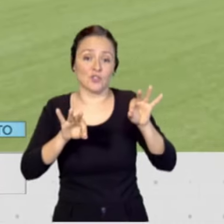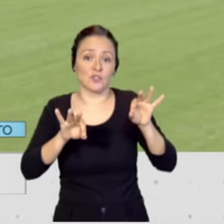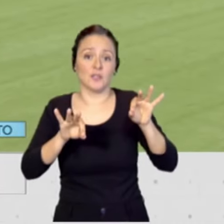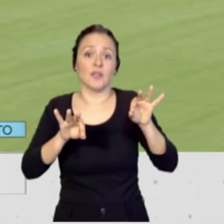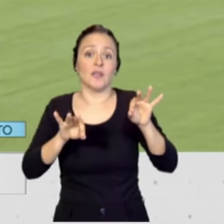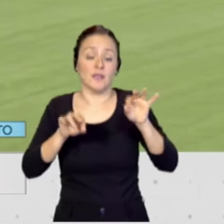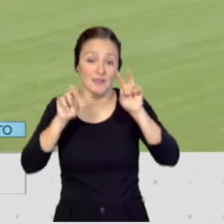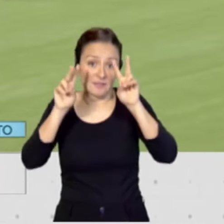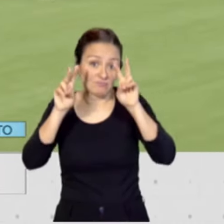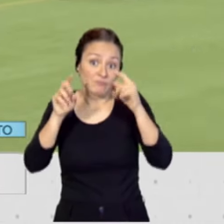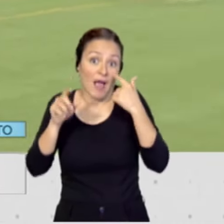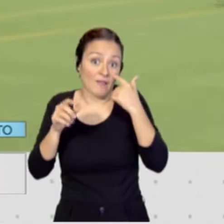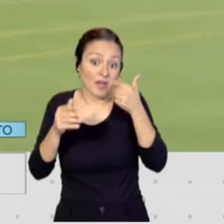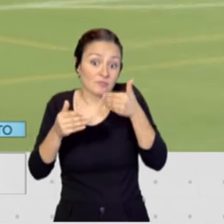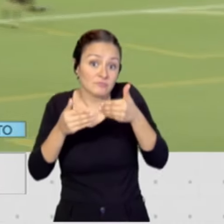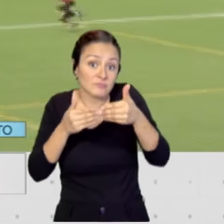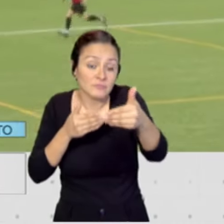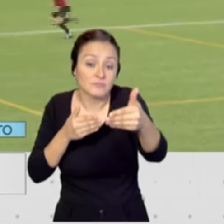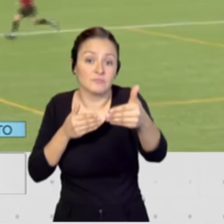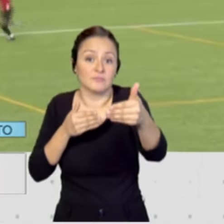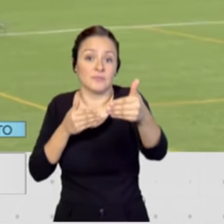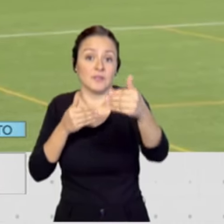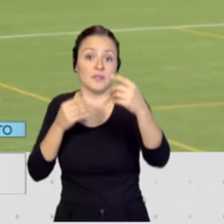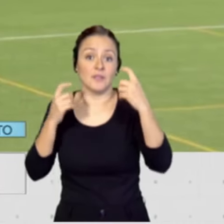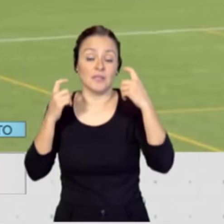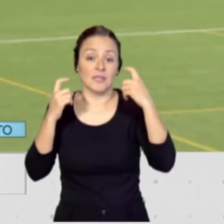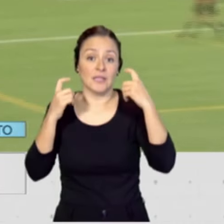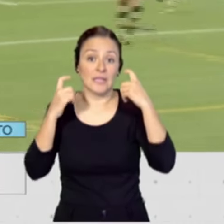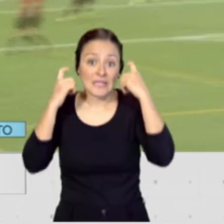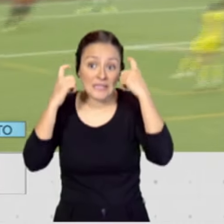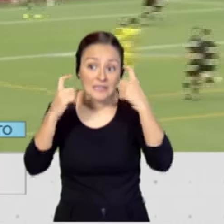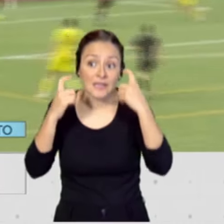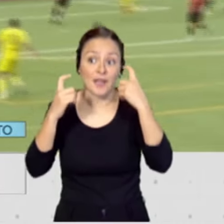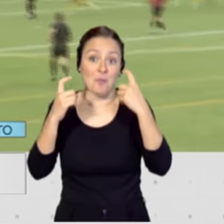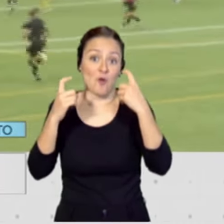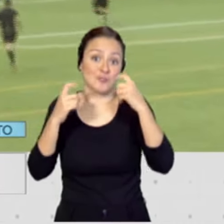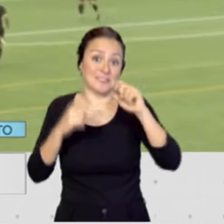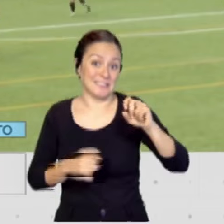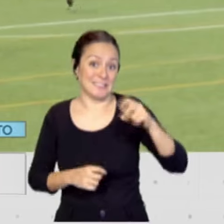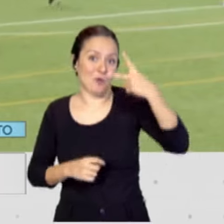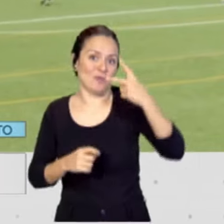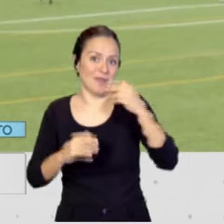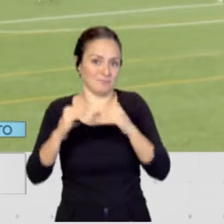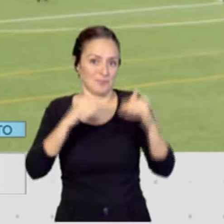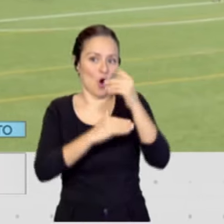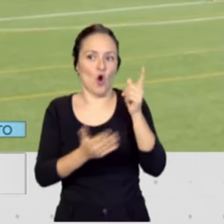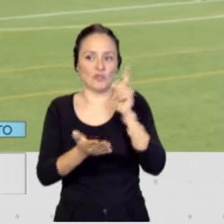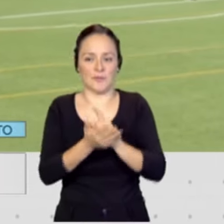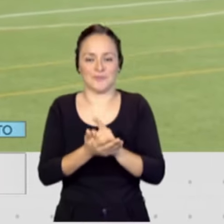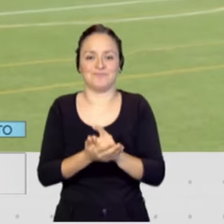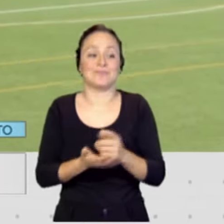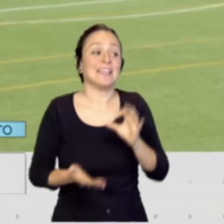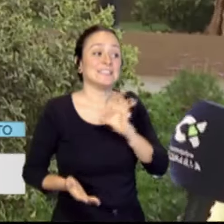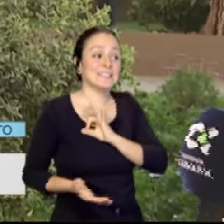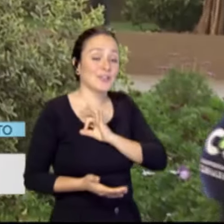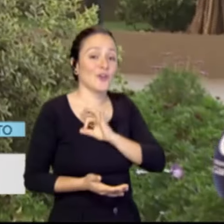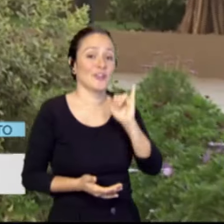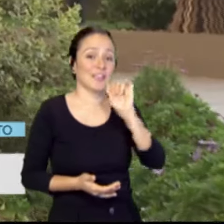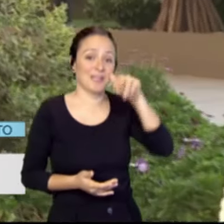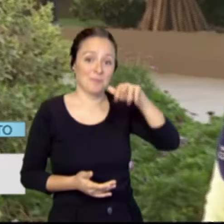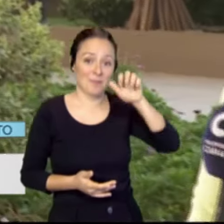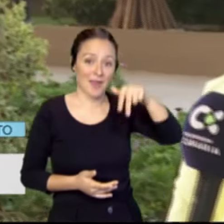necesario para para para intentar asaltar otra vez esta categoría Por decirlo de alguna manera Guillermo Jiménez Muchísimas gracias lanzar desde aquí ese